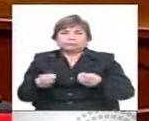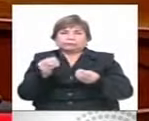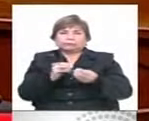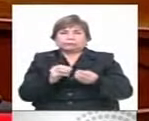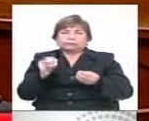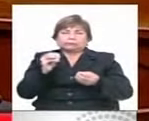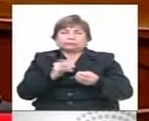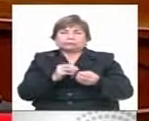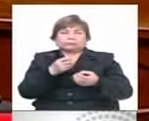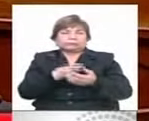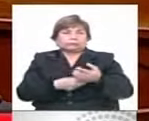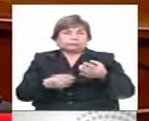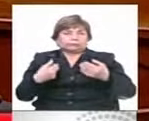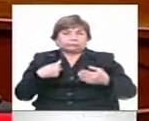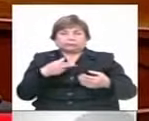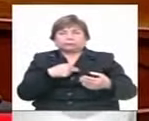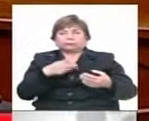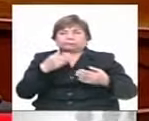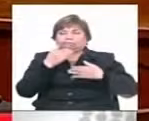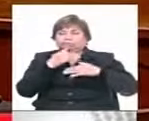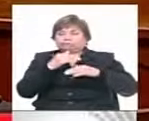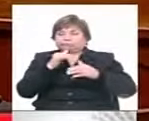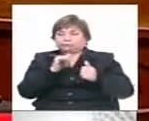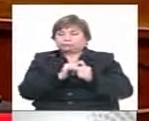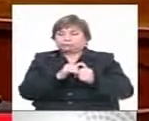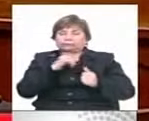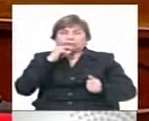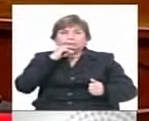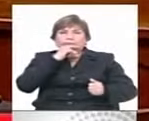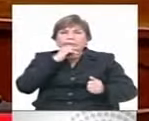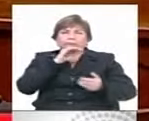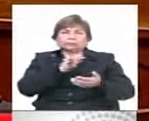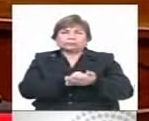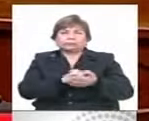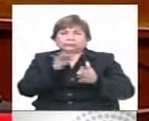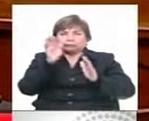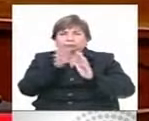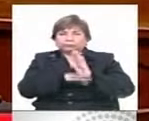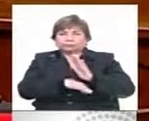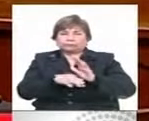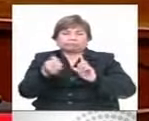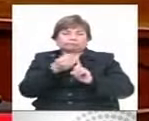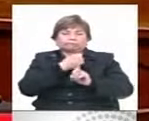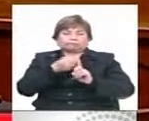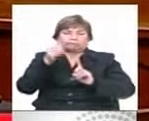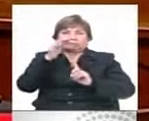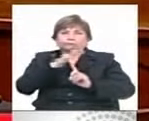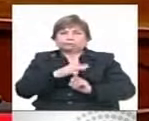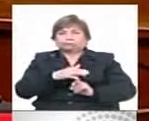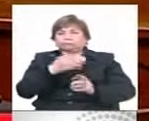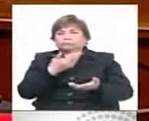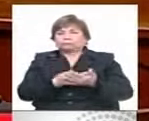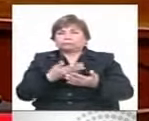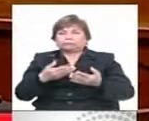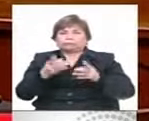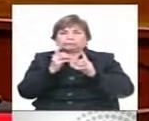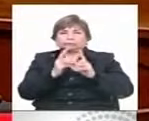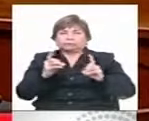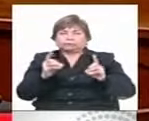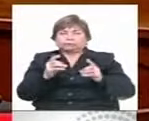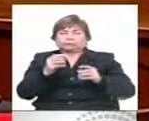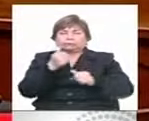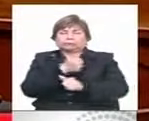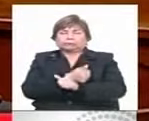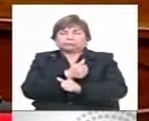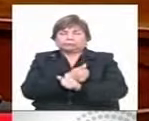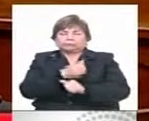de la Estrategia Nacional para la Prevención Mujeres Libres de Violencia, comenzando por los departamentos de